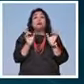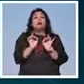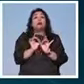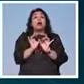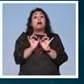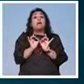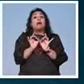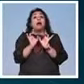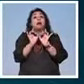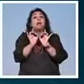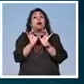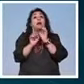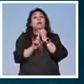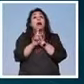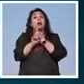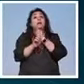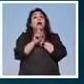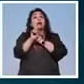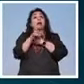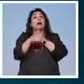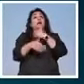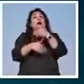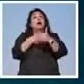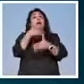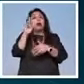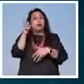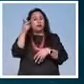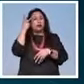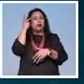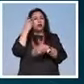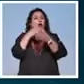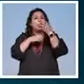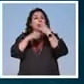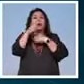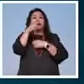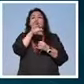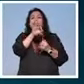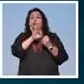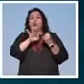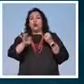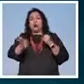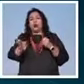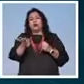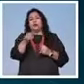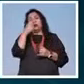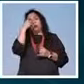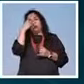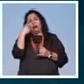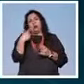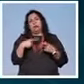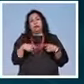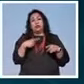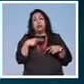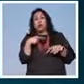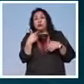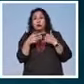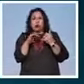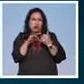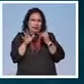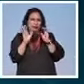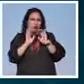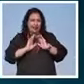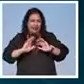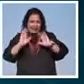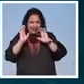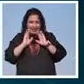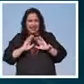y todas las peripecias que van sucediendo en la pastorela. Un último elemento importante para el público, que al final que van a cantar, que